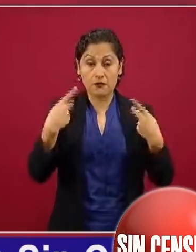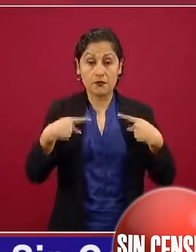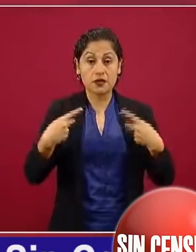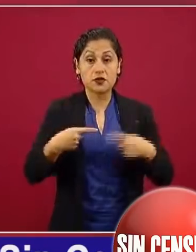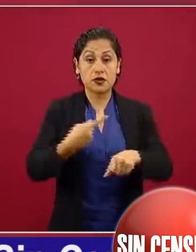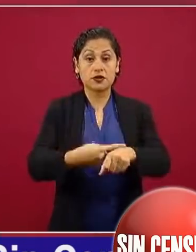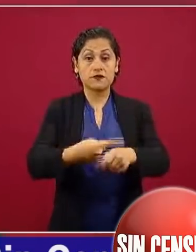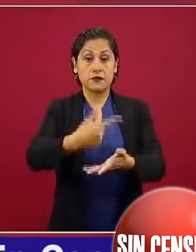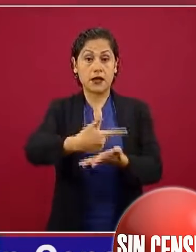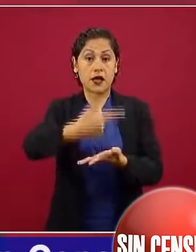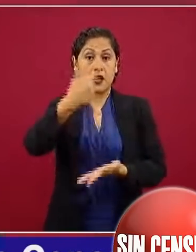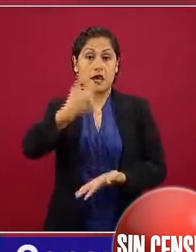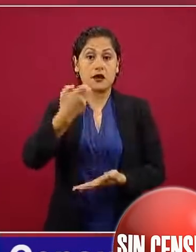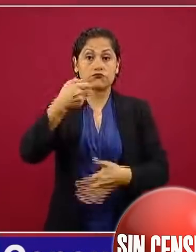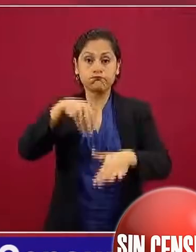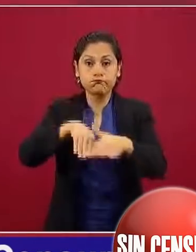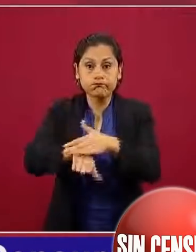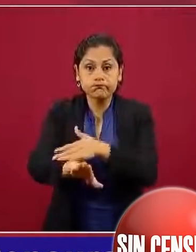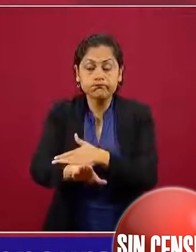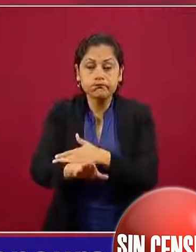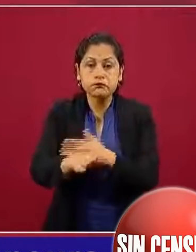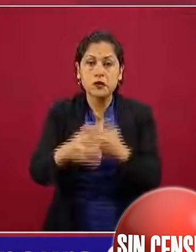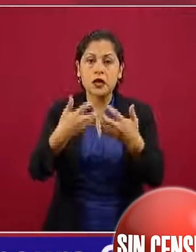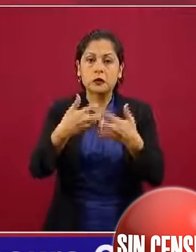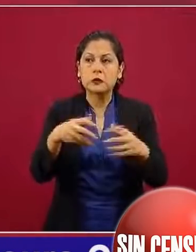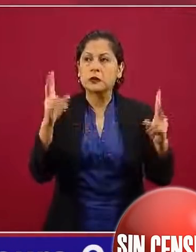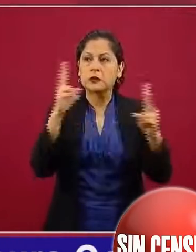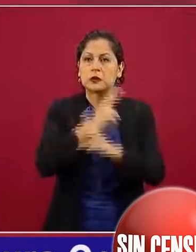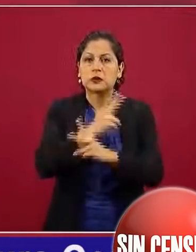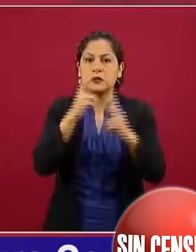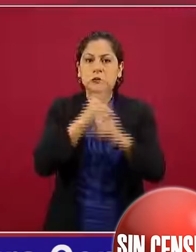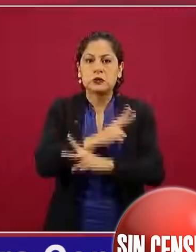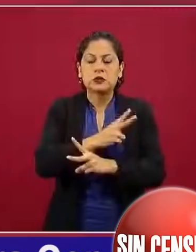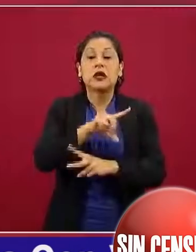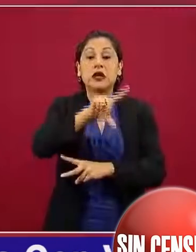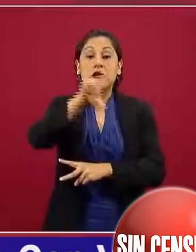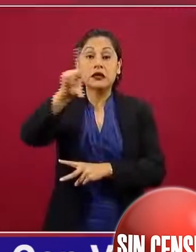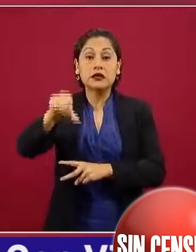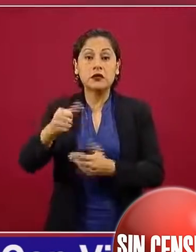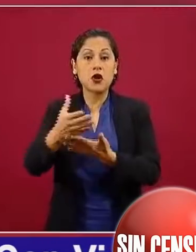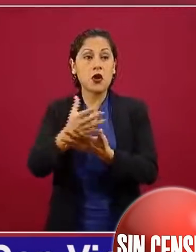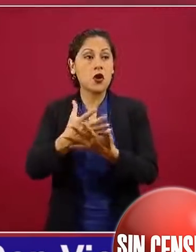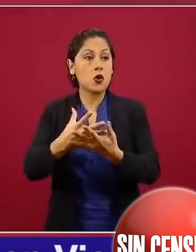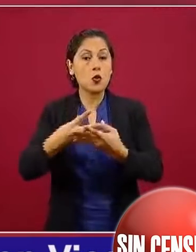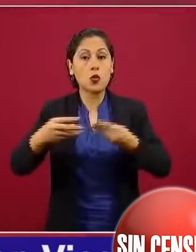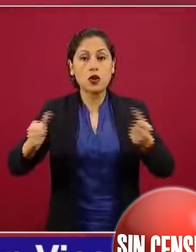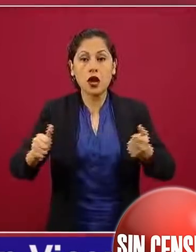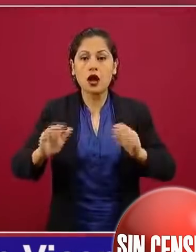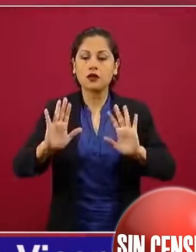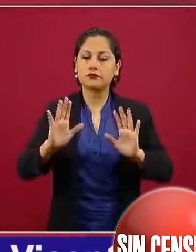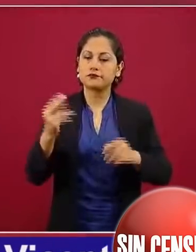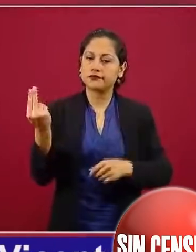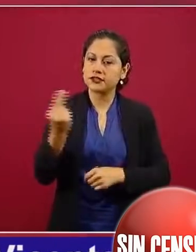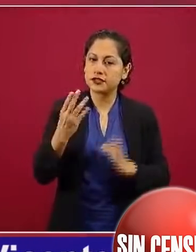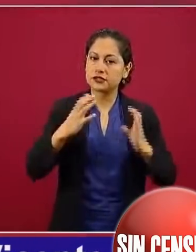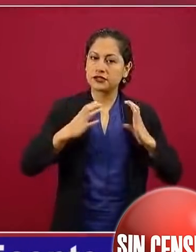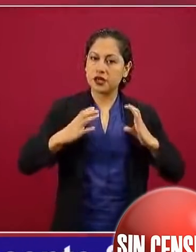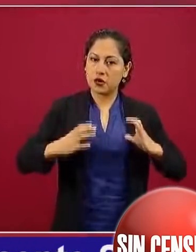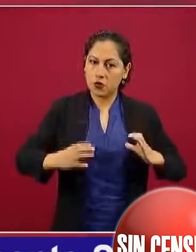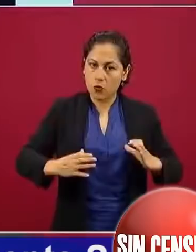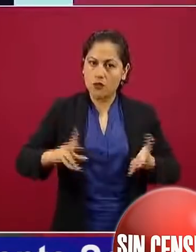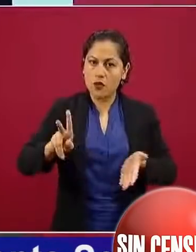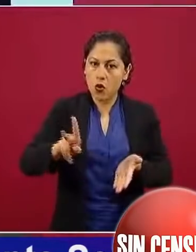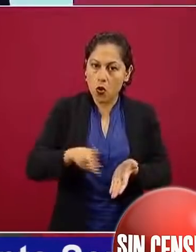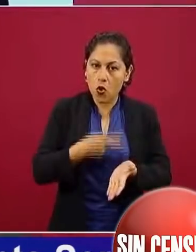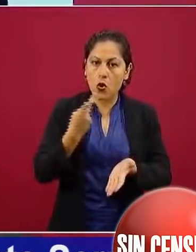afectación y tienen que recuperar sus músculos, su estado de salud en general en los distintos órganos, su estado